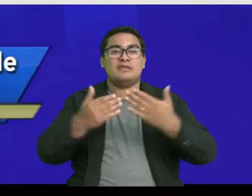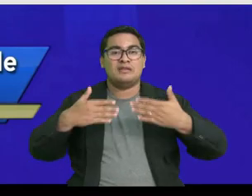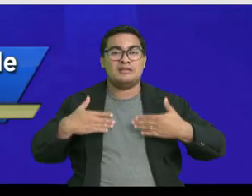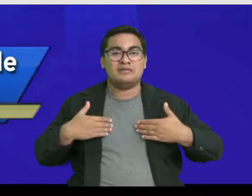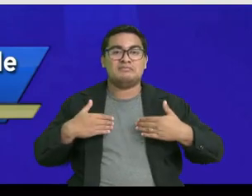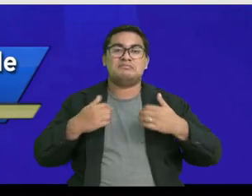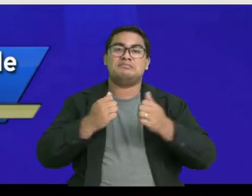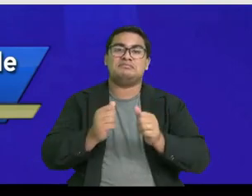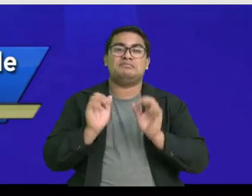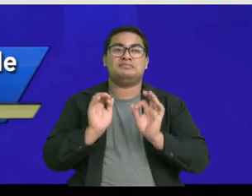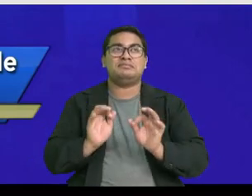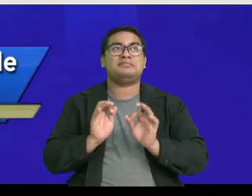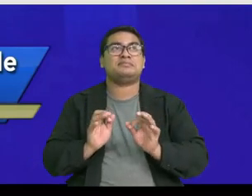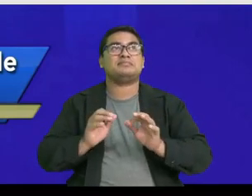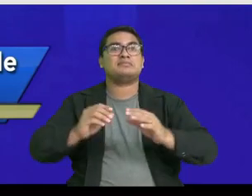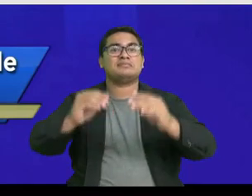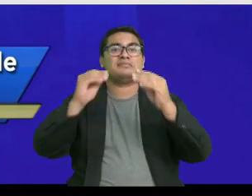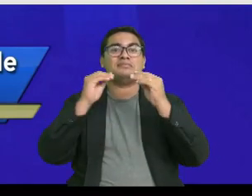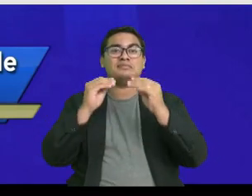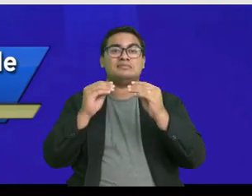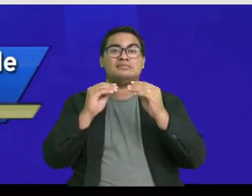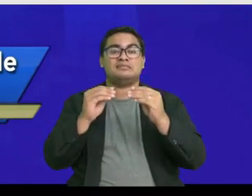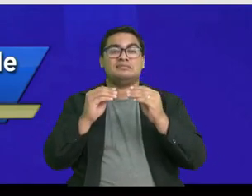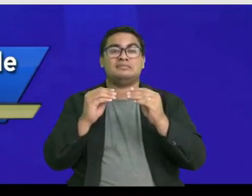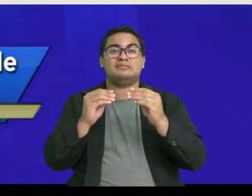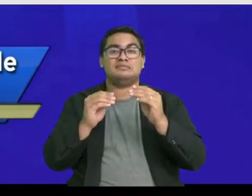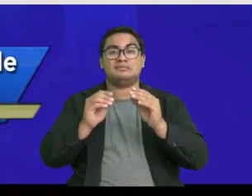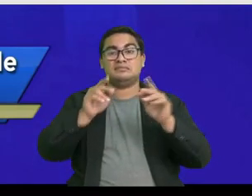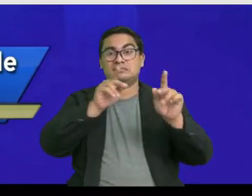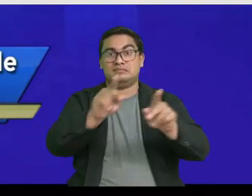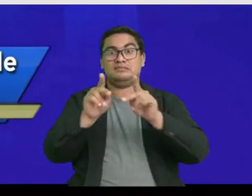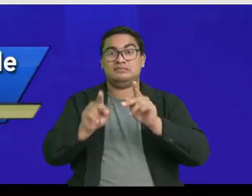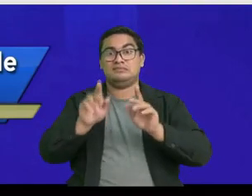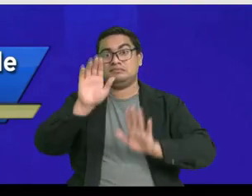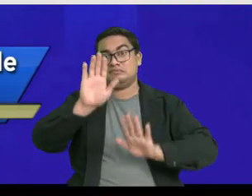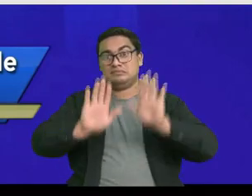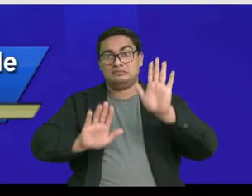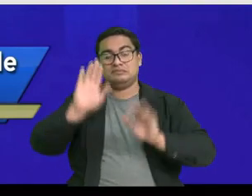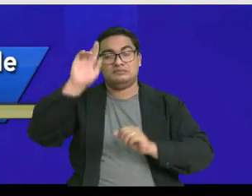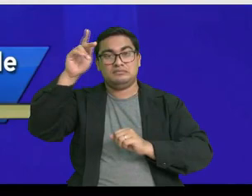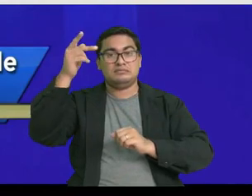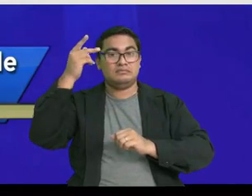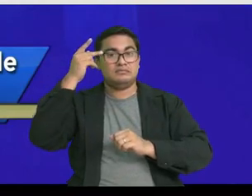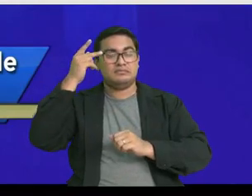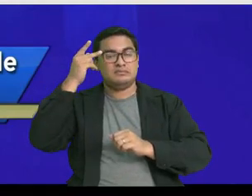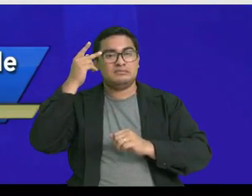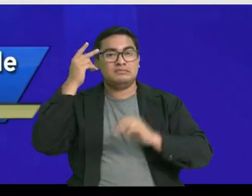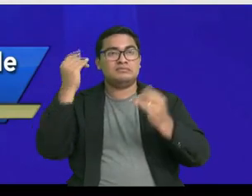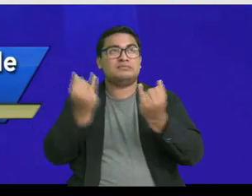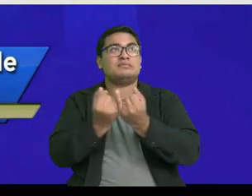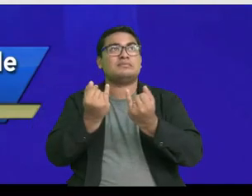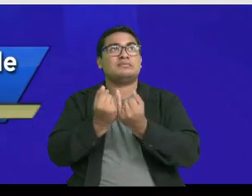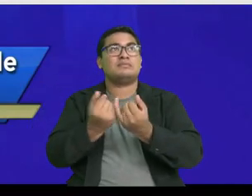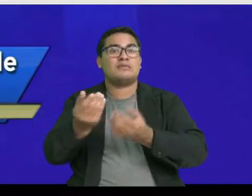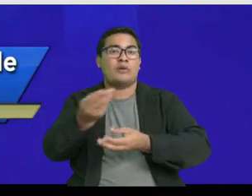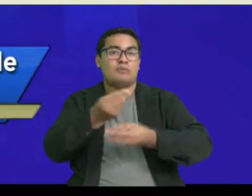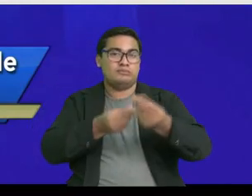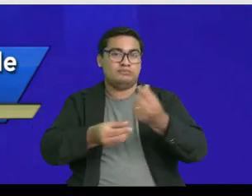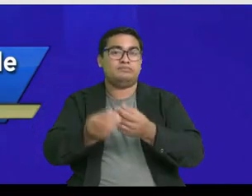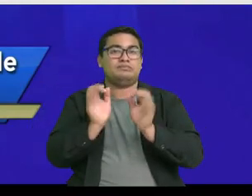salud, a la educación, sí, sí, a la participación política y al acceso a la